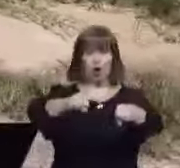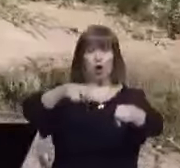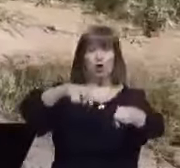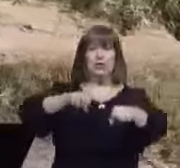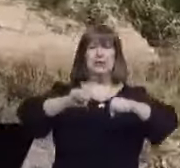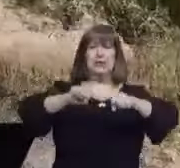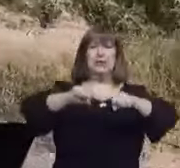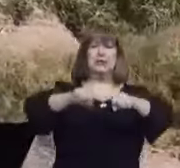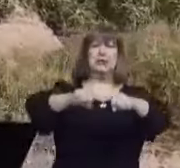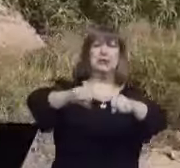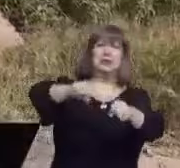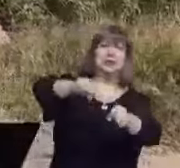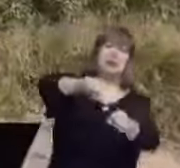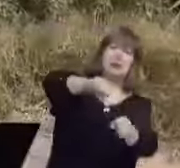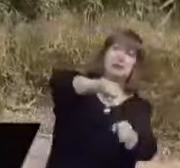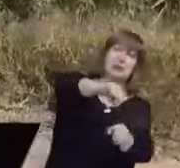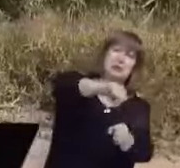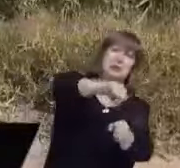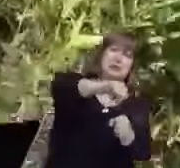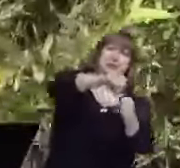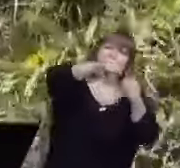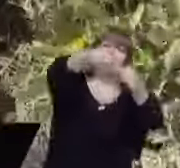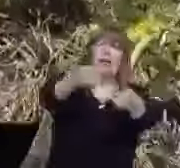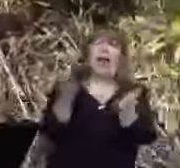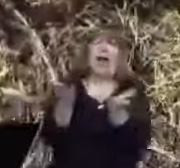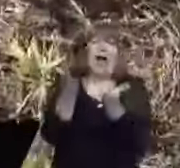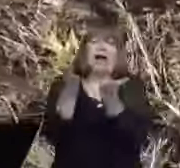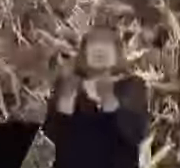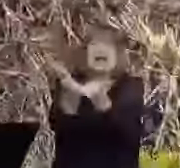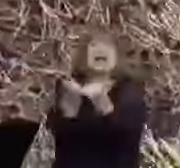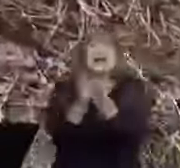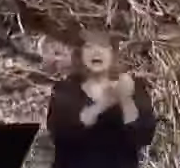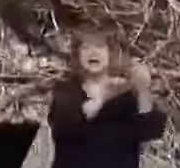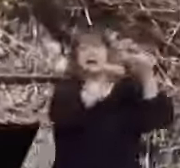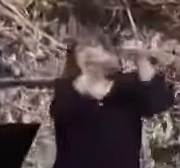derrapó y terminó dentro de esta sequía.